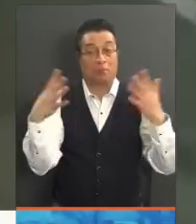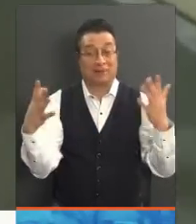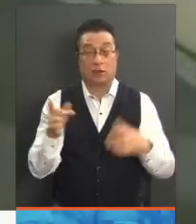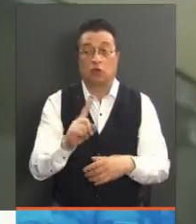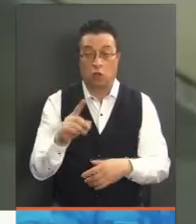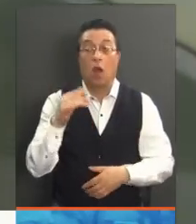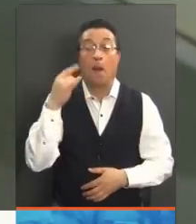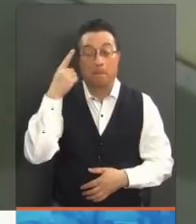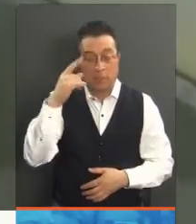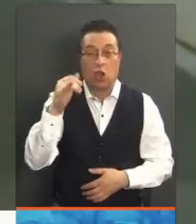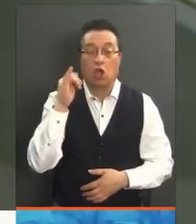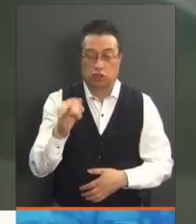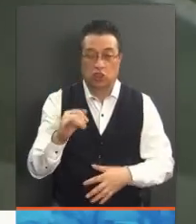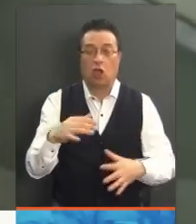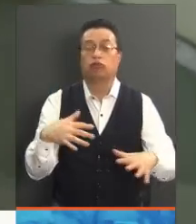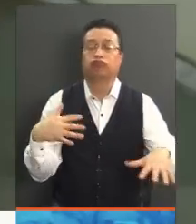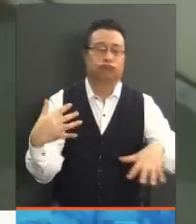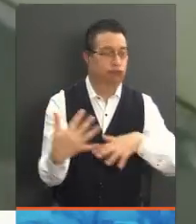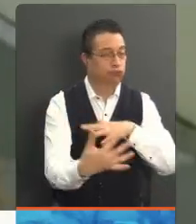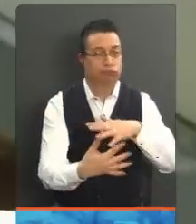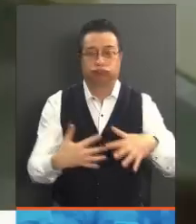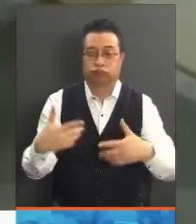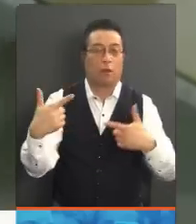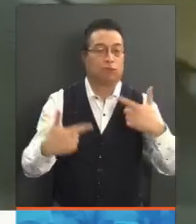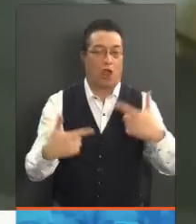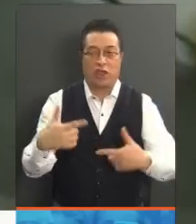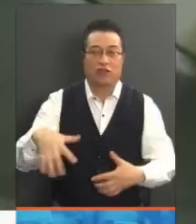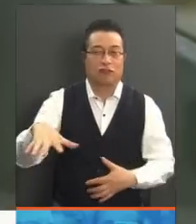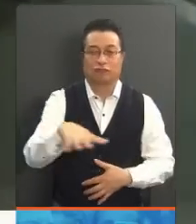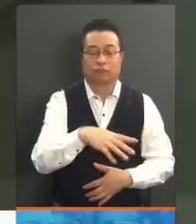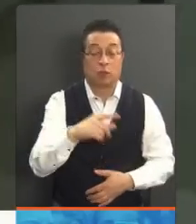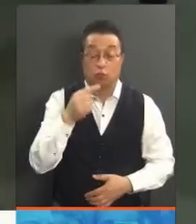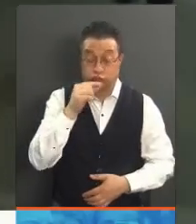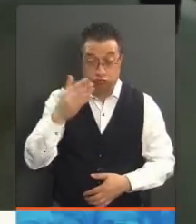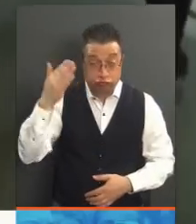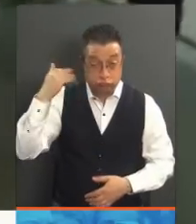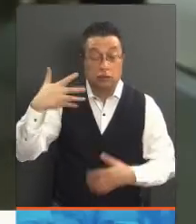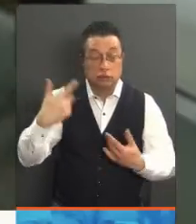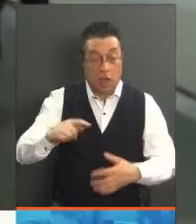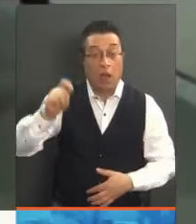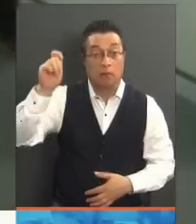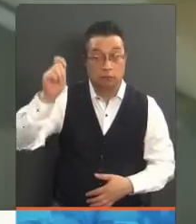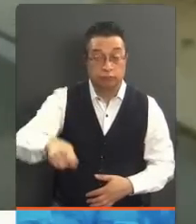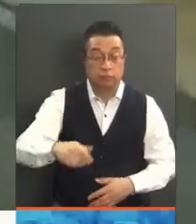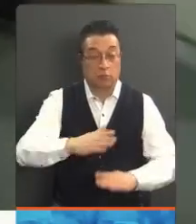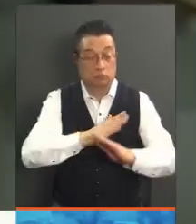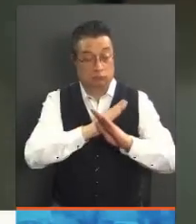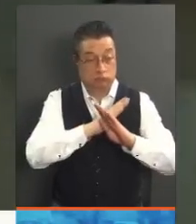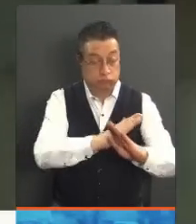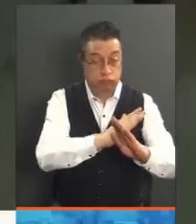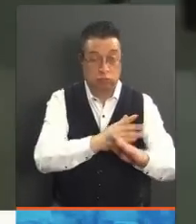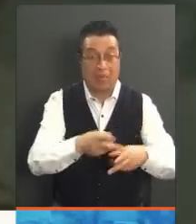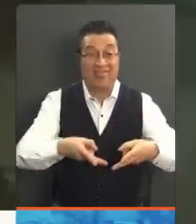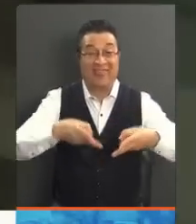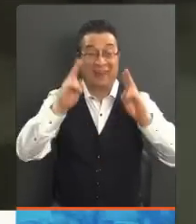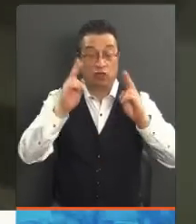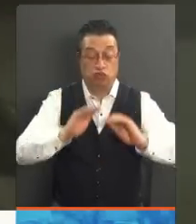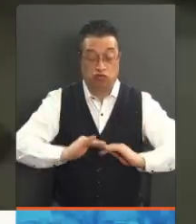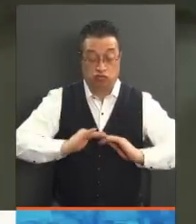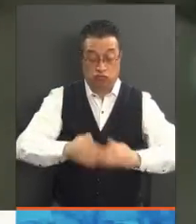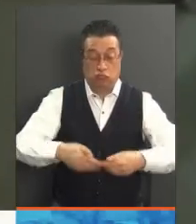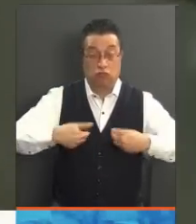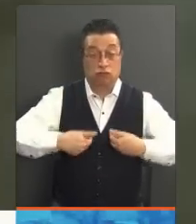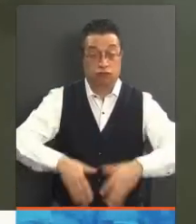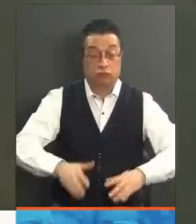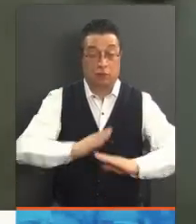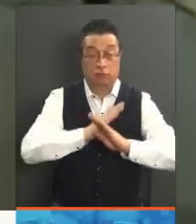desatado un terremoto político. Mire, en las últimas horas, luego de conocerse el fallo que anula el derecho al aborto aquí en los Estados Unidos,